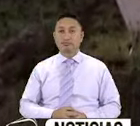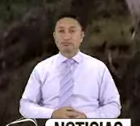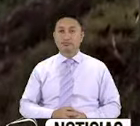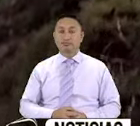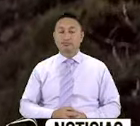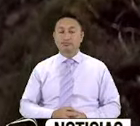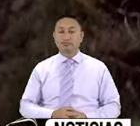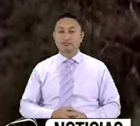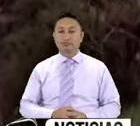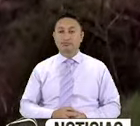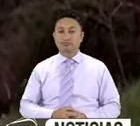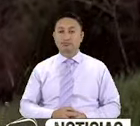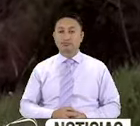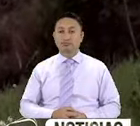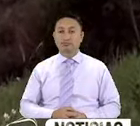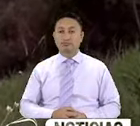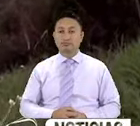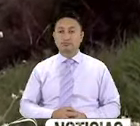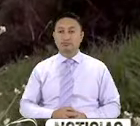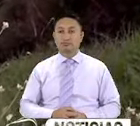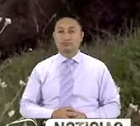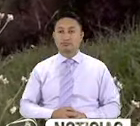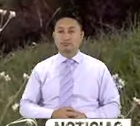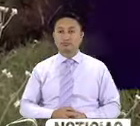Informó Marilyn Jaramillo.